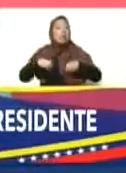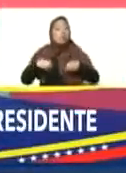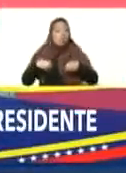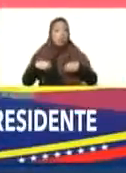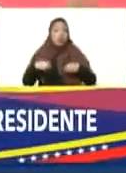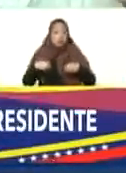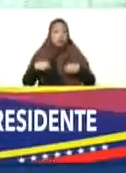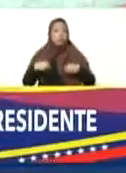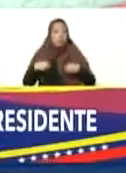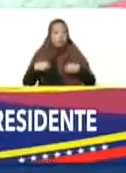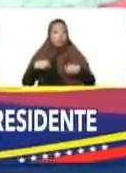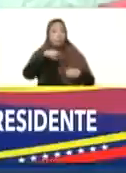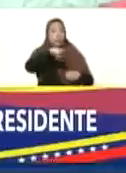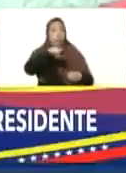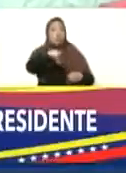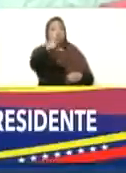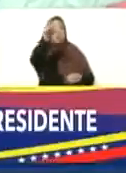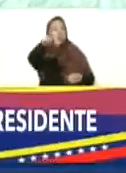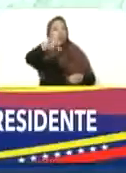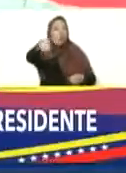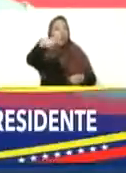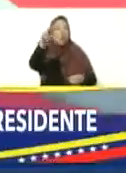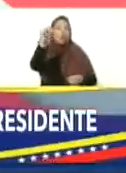que dice tocarlo